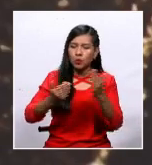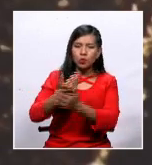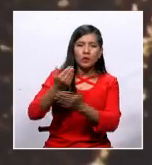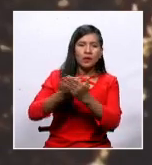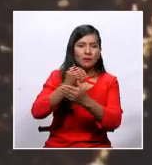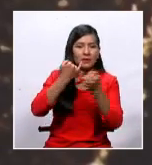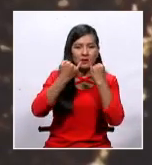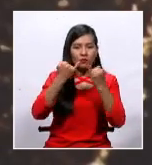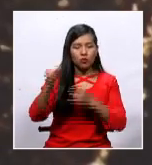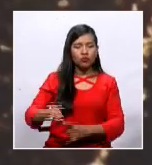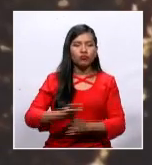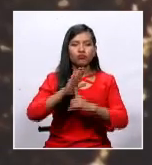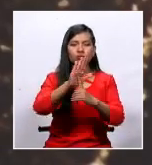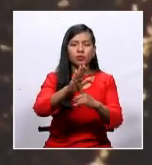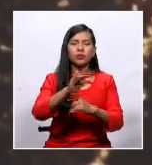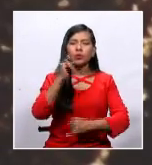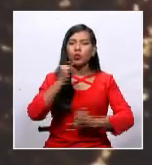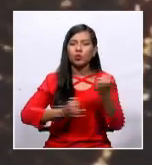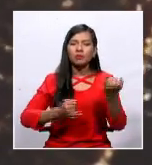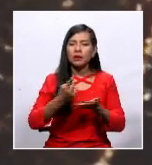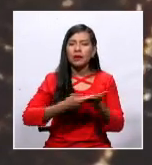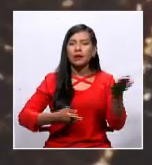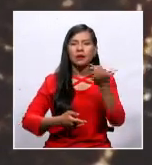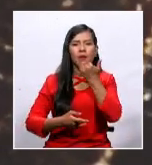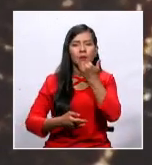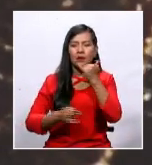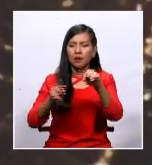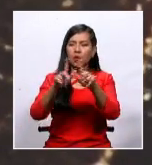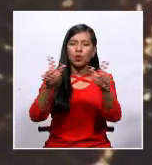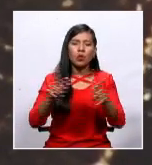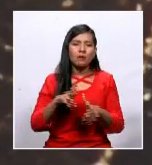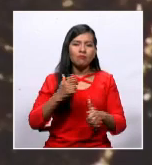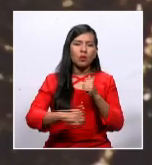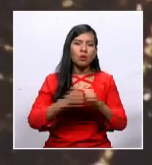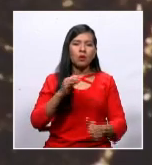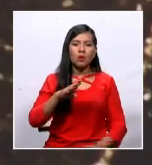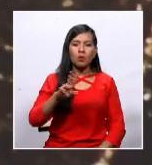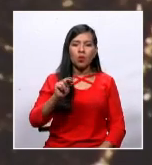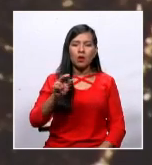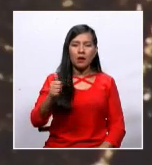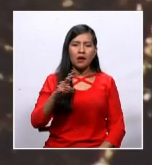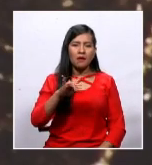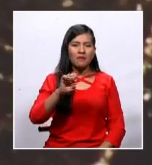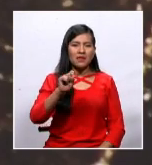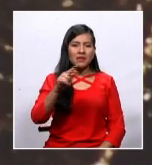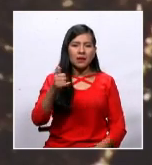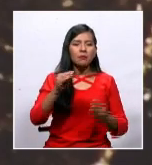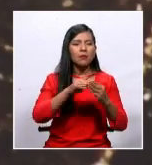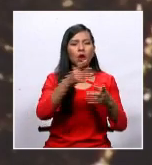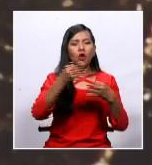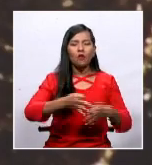información, de lo último que está suscitándose en Buenavista, ¿cuál el reporte oficial que se